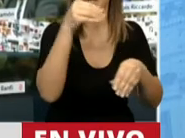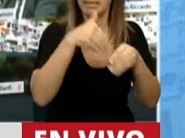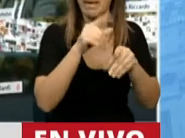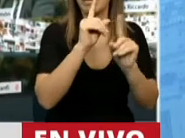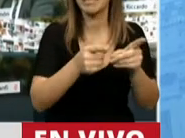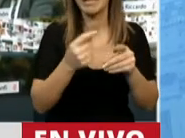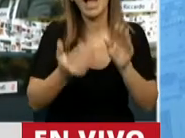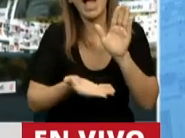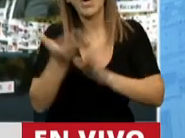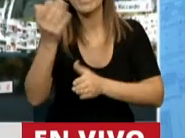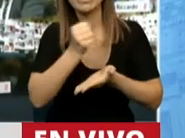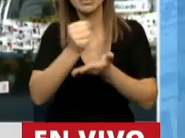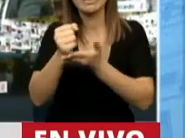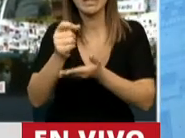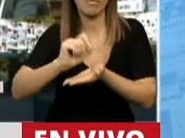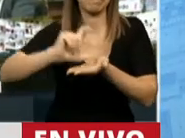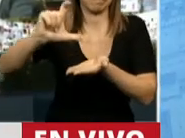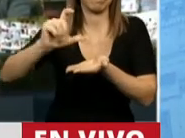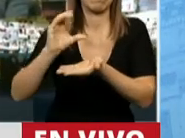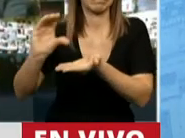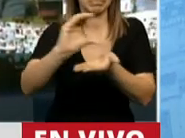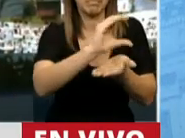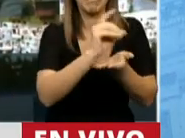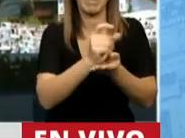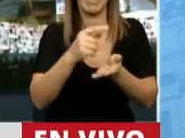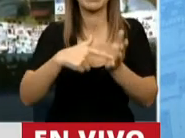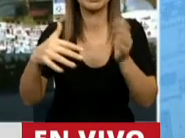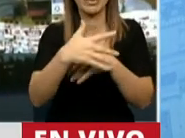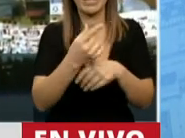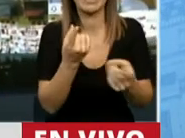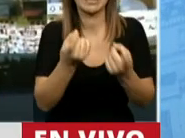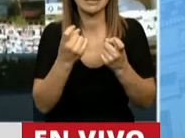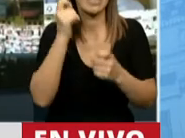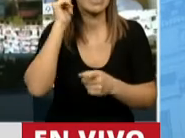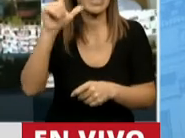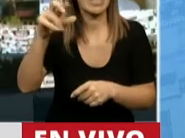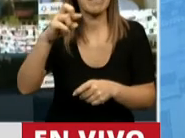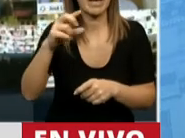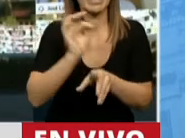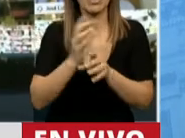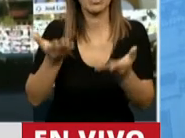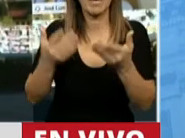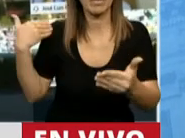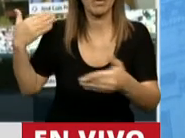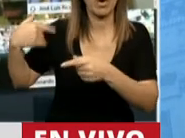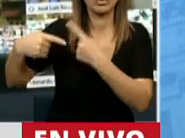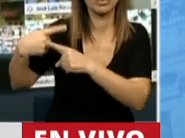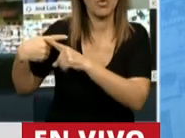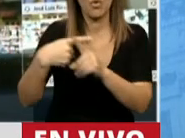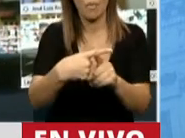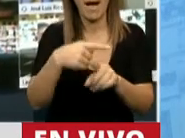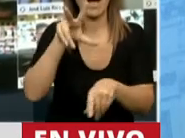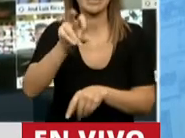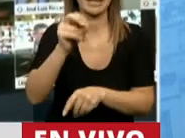subsidio para las localidades que se alimentan de GLP, que va a ser retroactivo el 1 de julio, y esto es una modificación, me parece